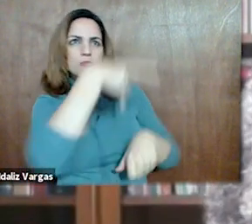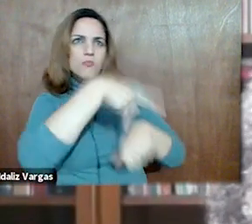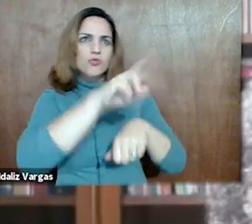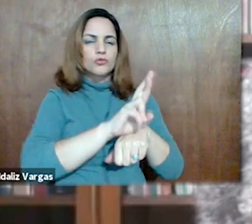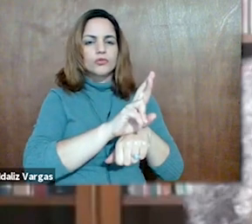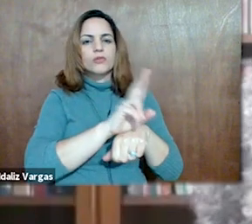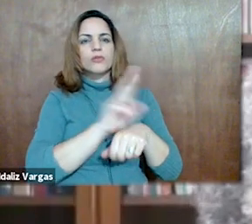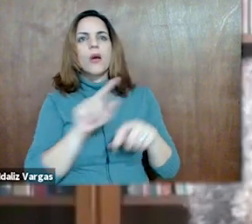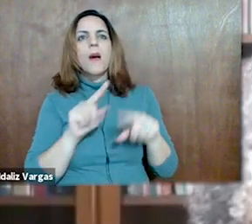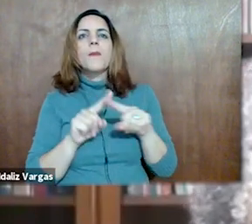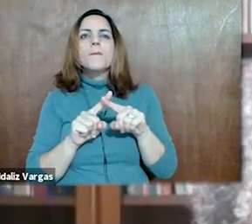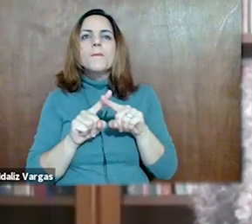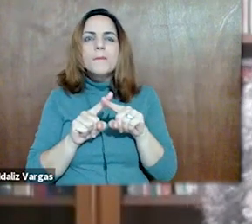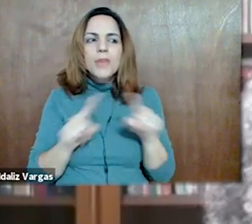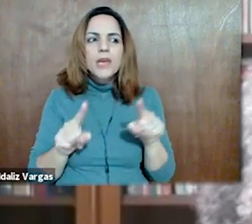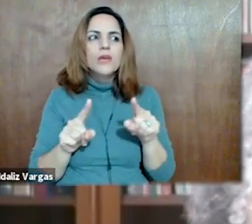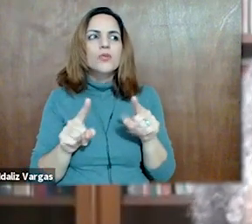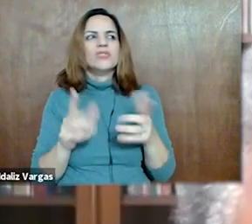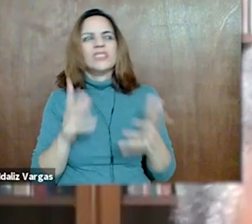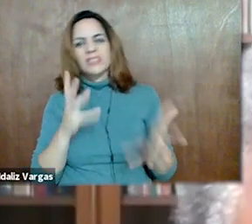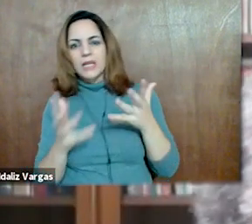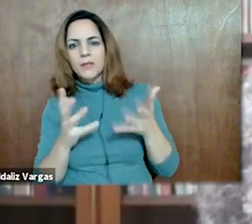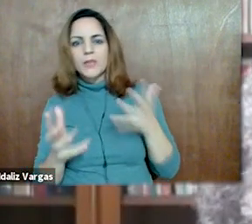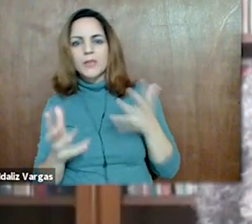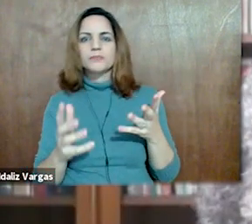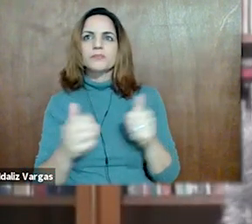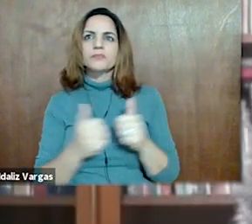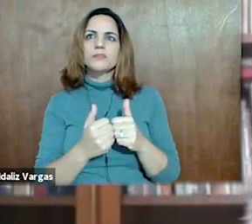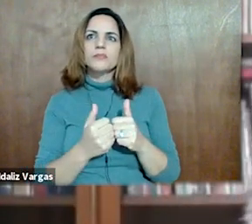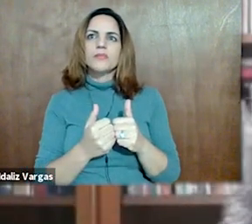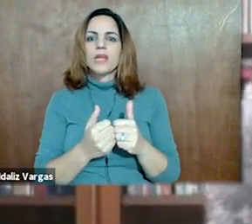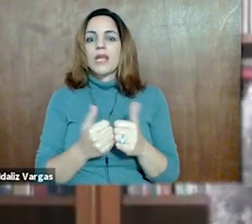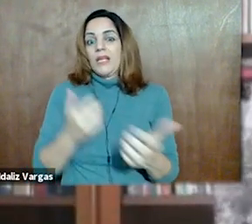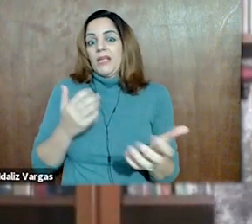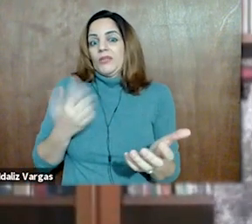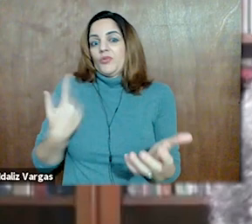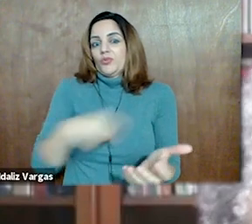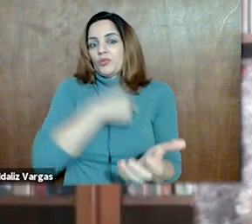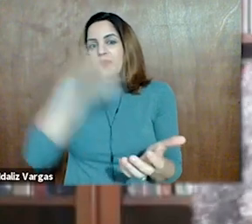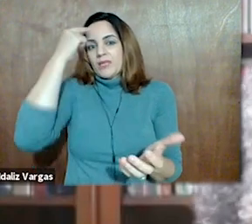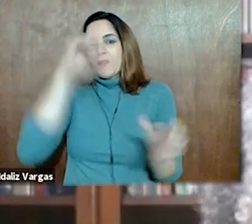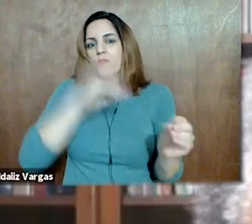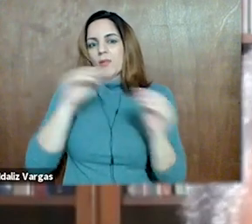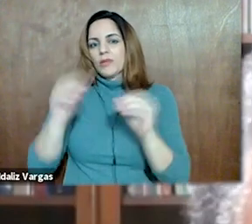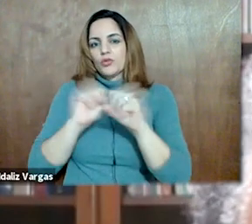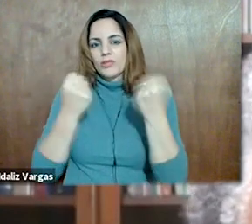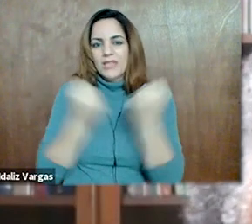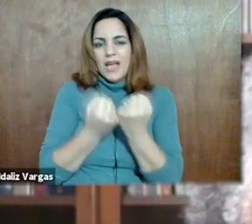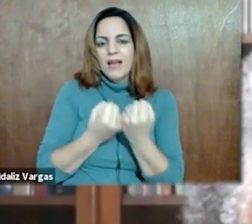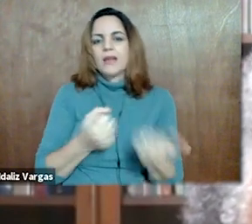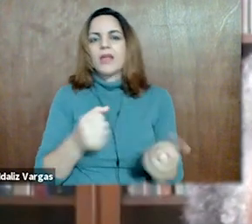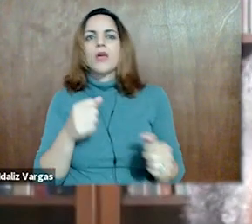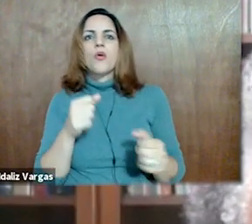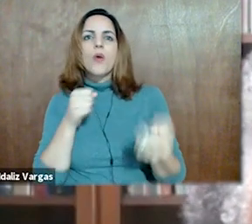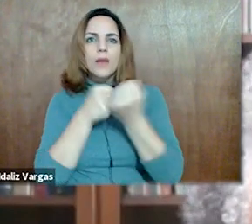completa, es irnos mucho hacia América Latina y el Caribe, los movimientos sociales, movimientos feministas, movimientos de toda índole,